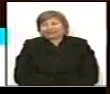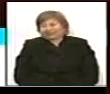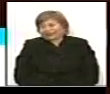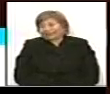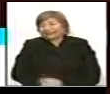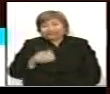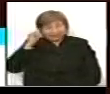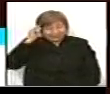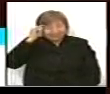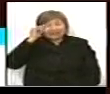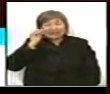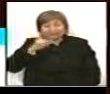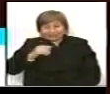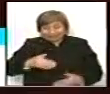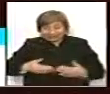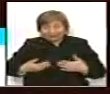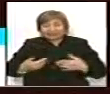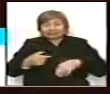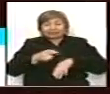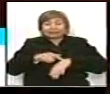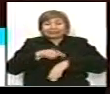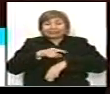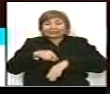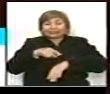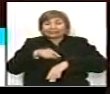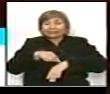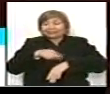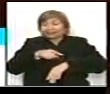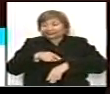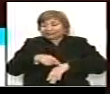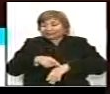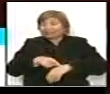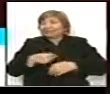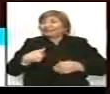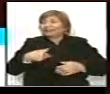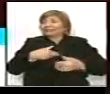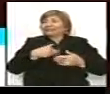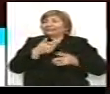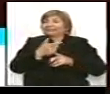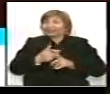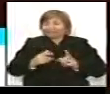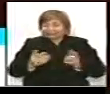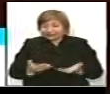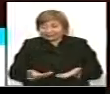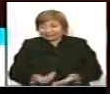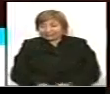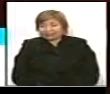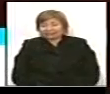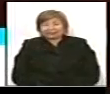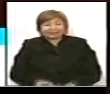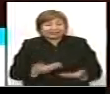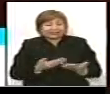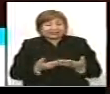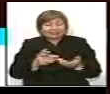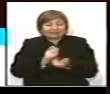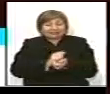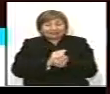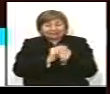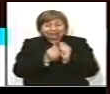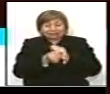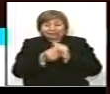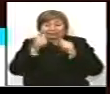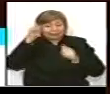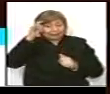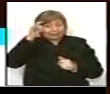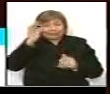La vaca sí lo hace, pero toma tiempo. Lo que recibimos para convertirlo, sea en leche